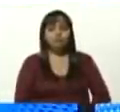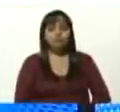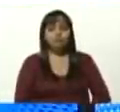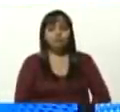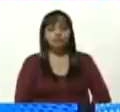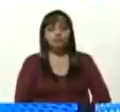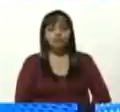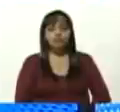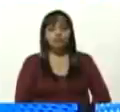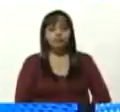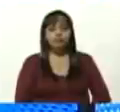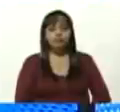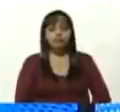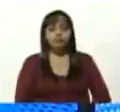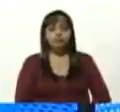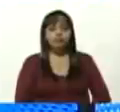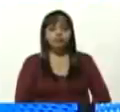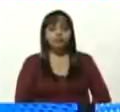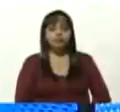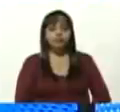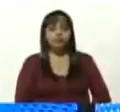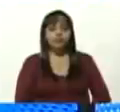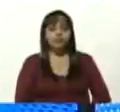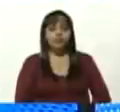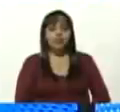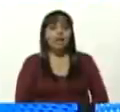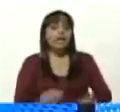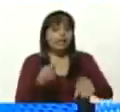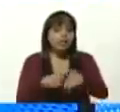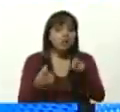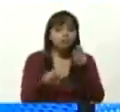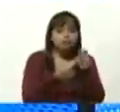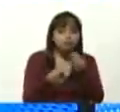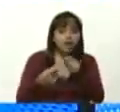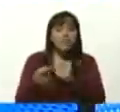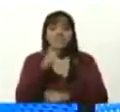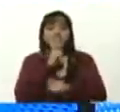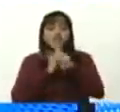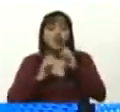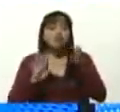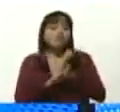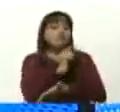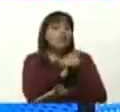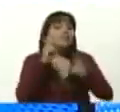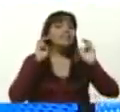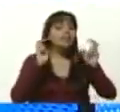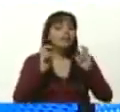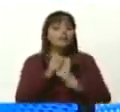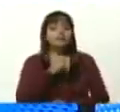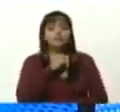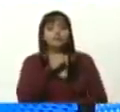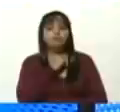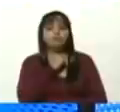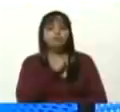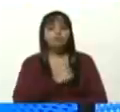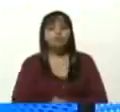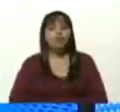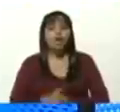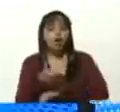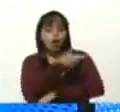Y en medio de las negociaciones difíciles sobre estos temas, el gobierno de